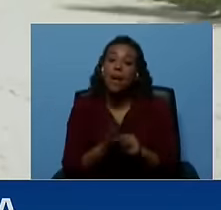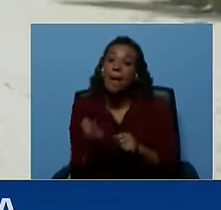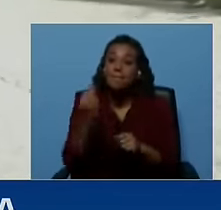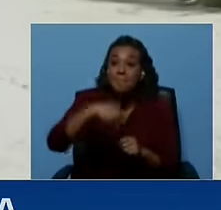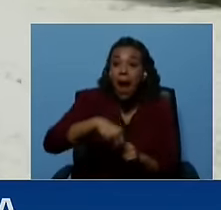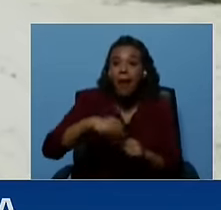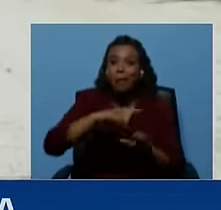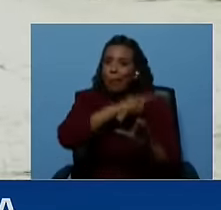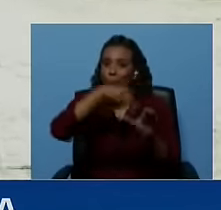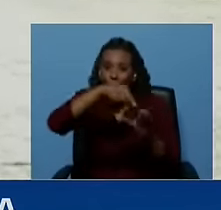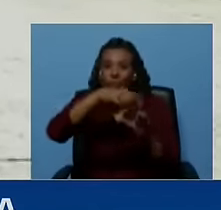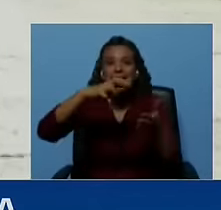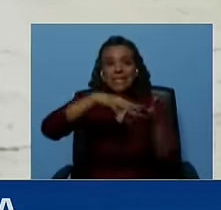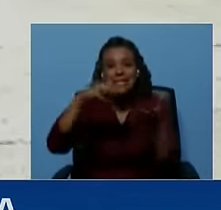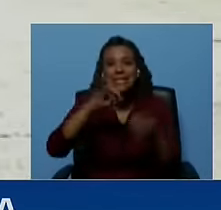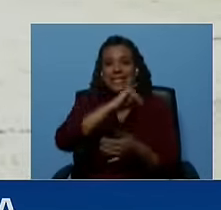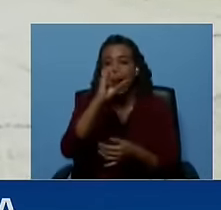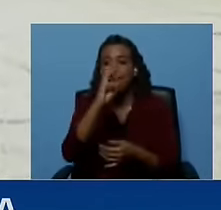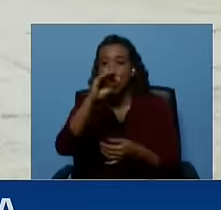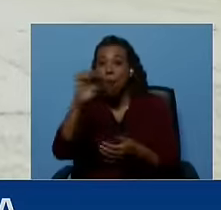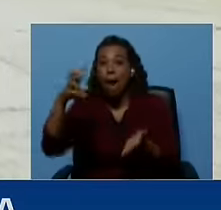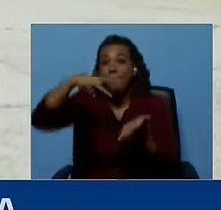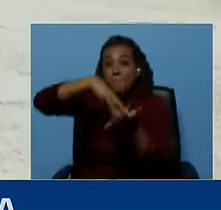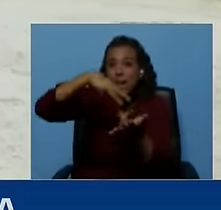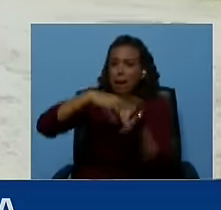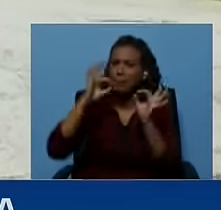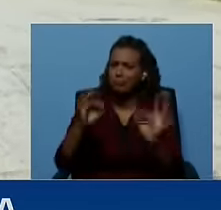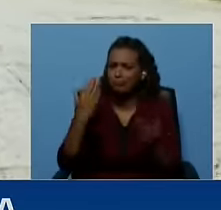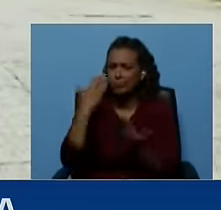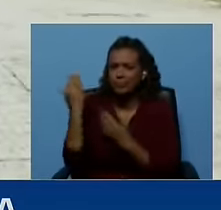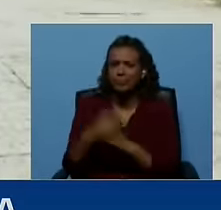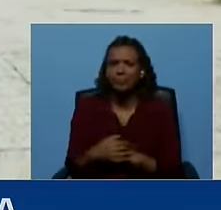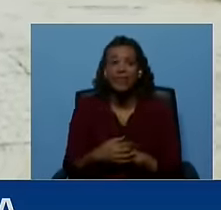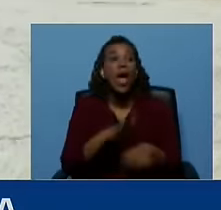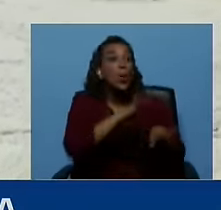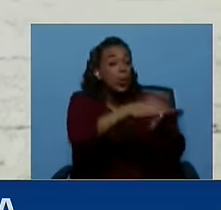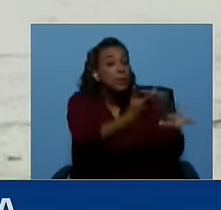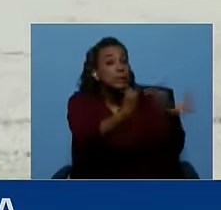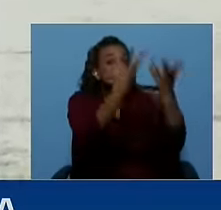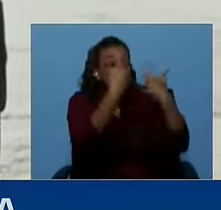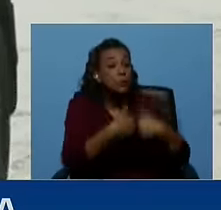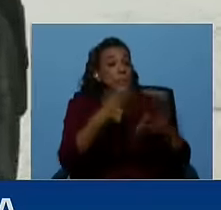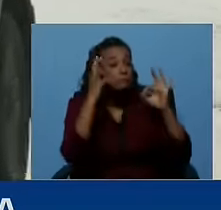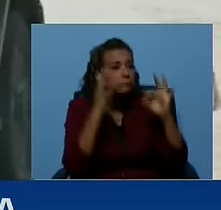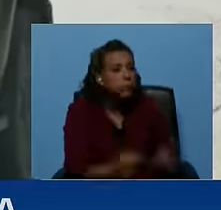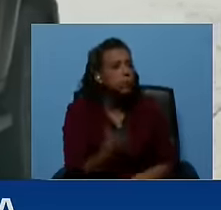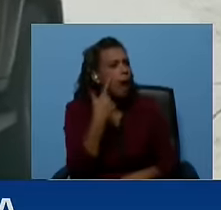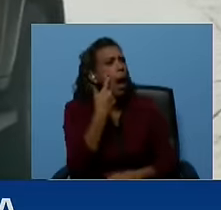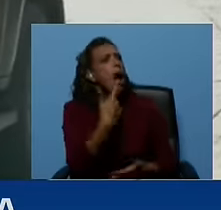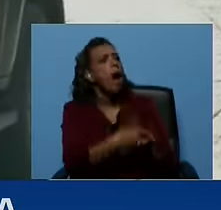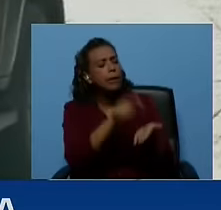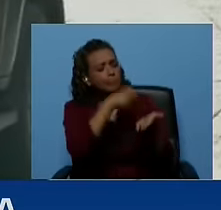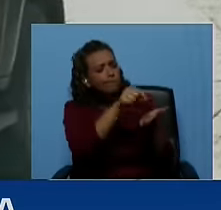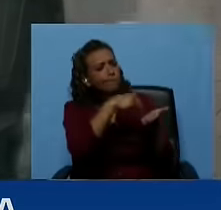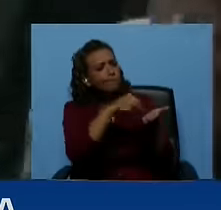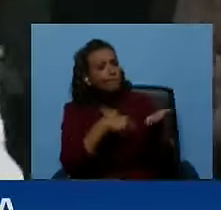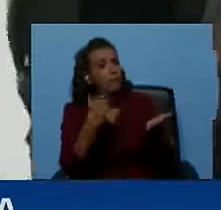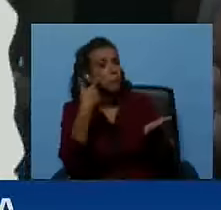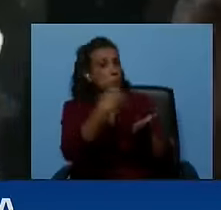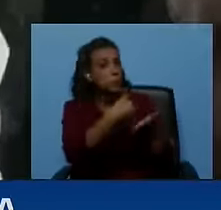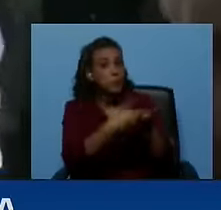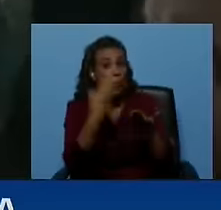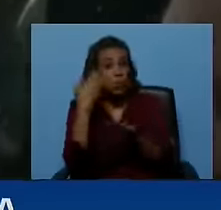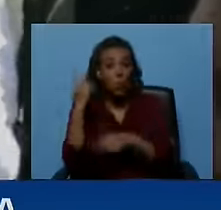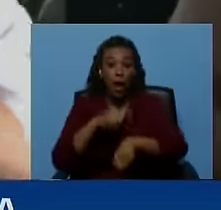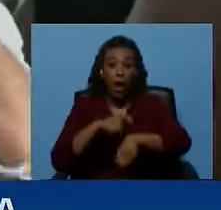territorio que este que el municipio Zamora del Estado Miranda creo que no hay no no y escuchar escuchar definitivamente y vamos a seguir escuchando lo que en